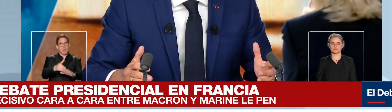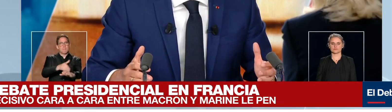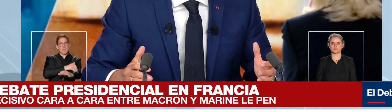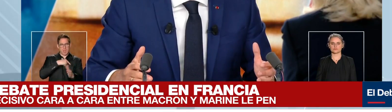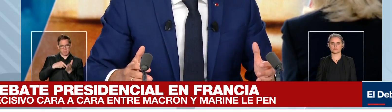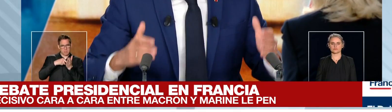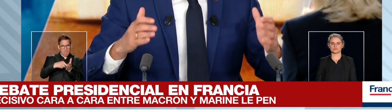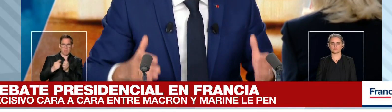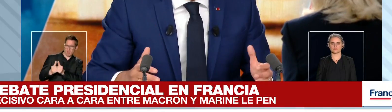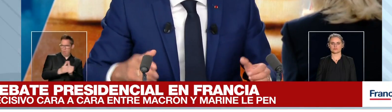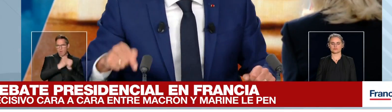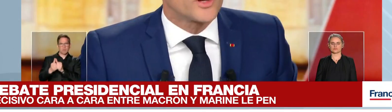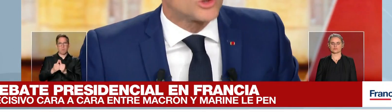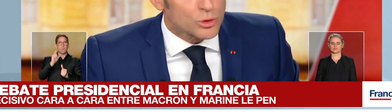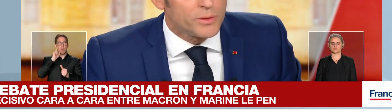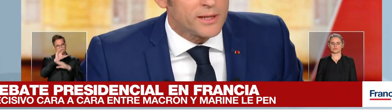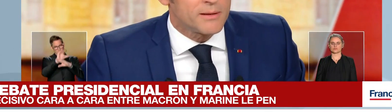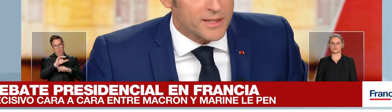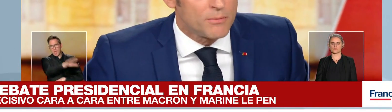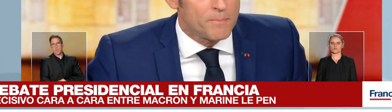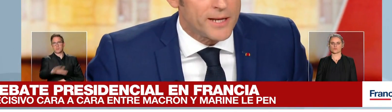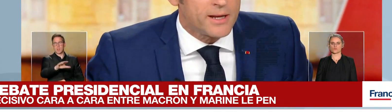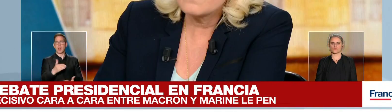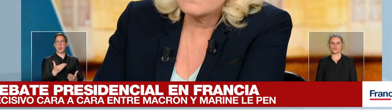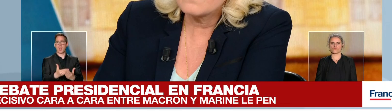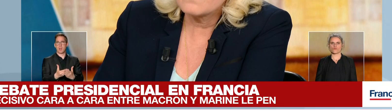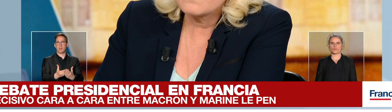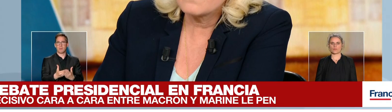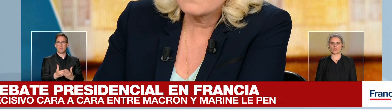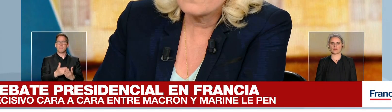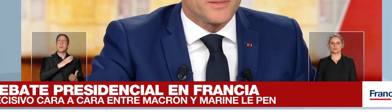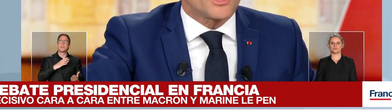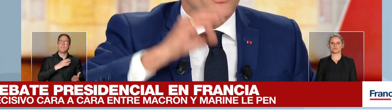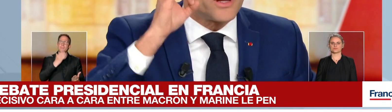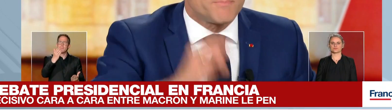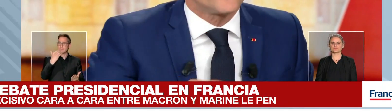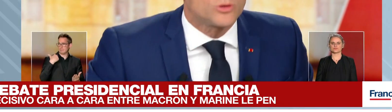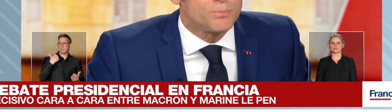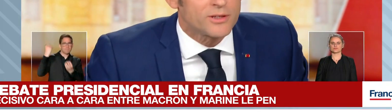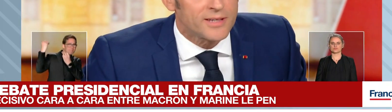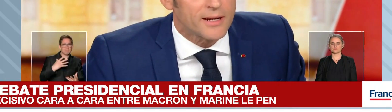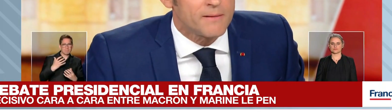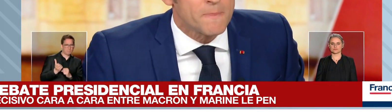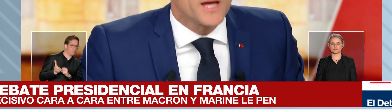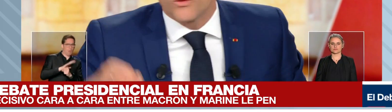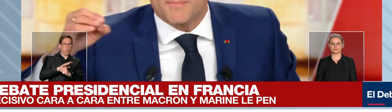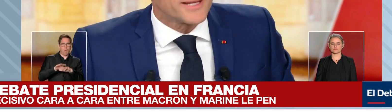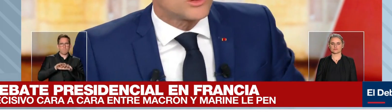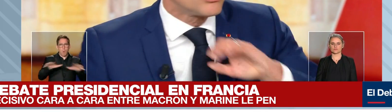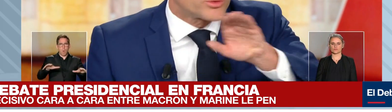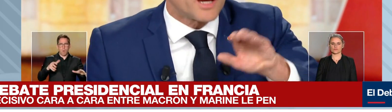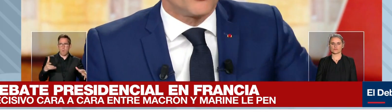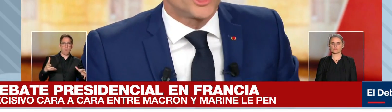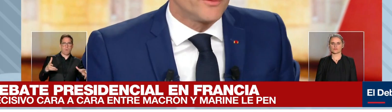600 mil millones de deuda que tomamos juntos para proteger, lo que hace que hoy, señora Le Pen, cuando vivimos una pandemia como no vivimos desde hace un